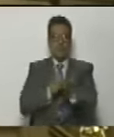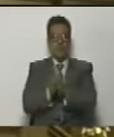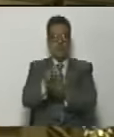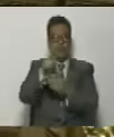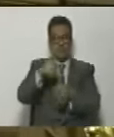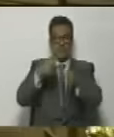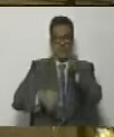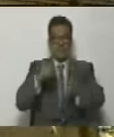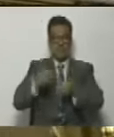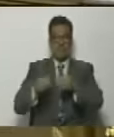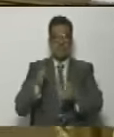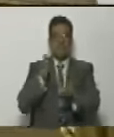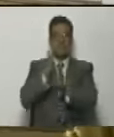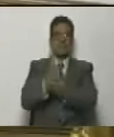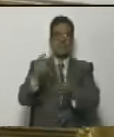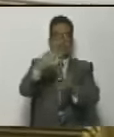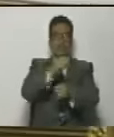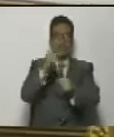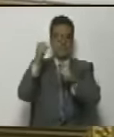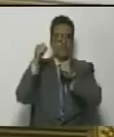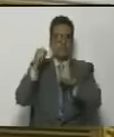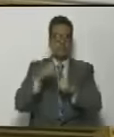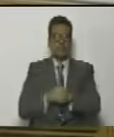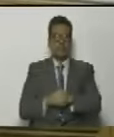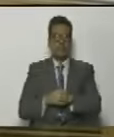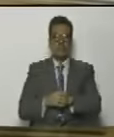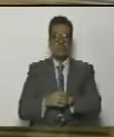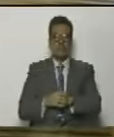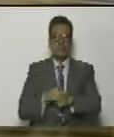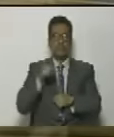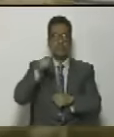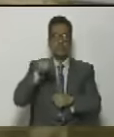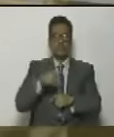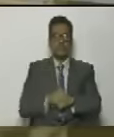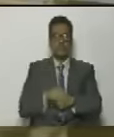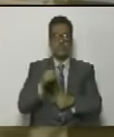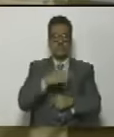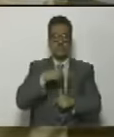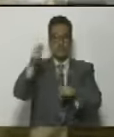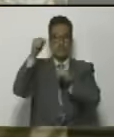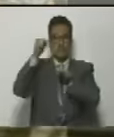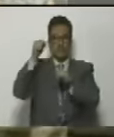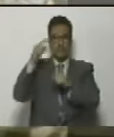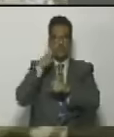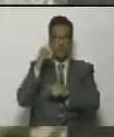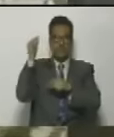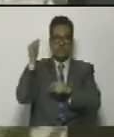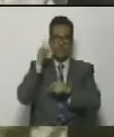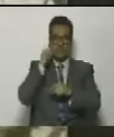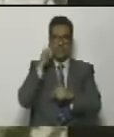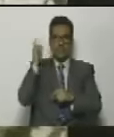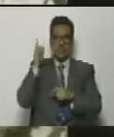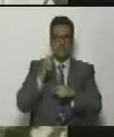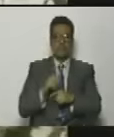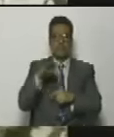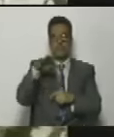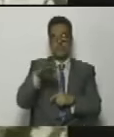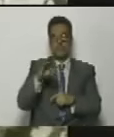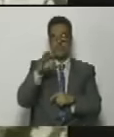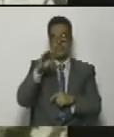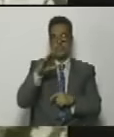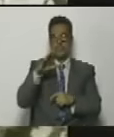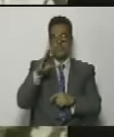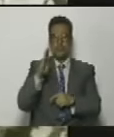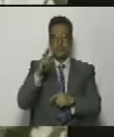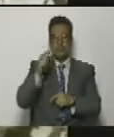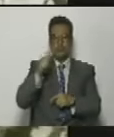línea justa es luchar hasta vencer. Por eso, ¡que viva Fabricio Ojeda! ¡Que viva por